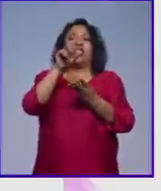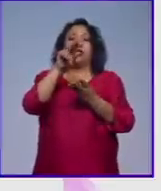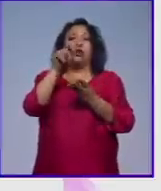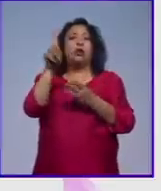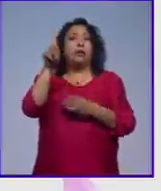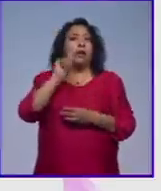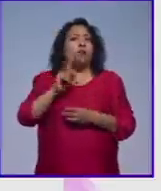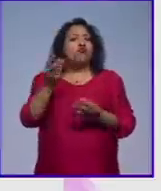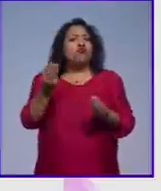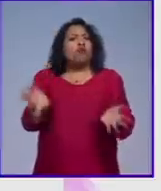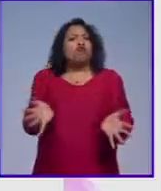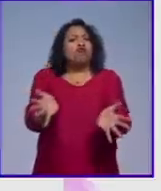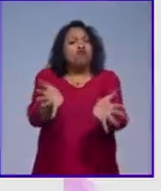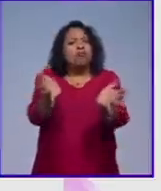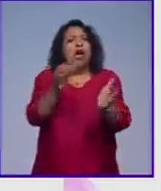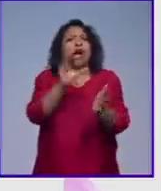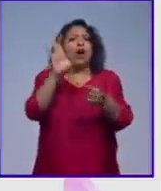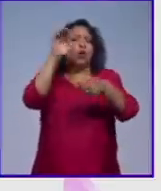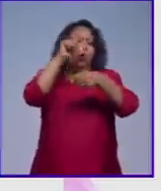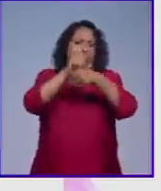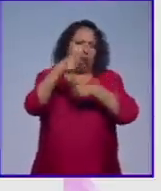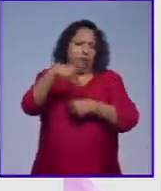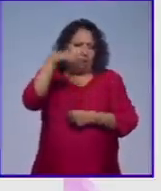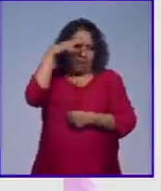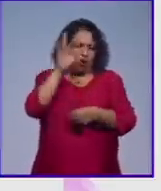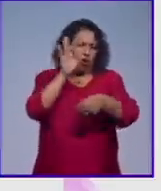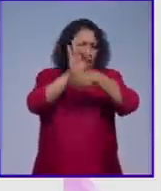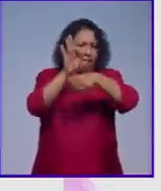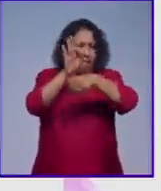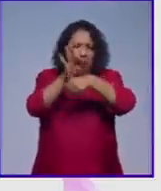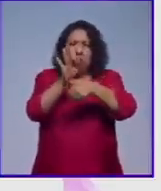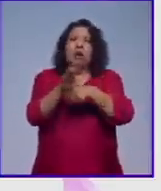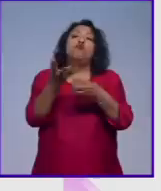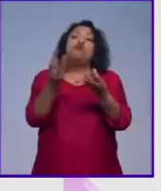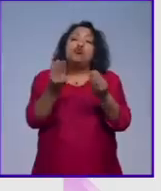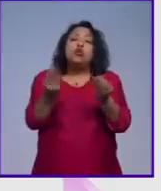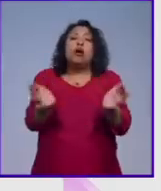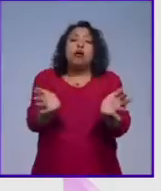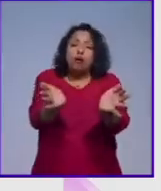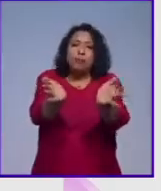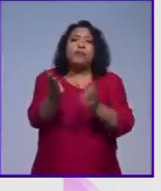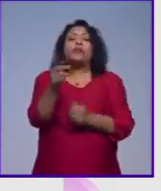gran promotora de la cultura de México y ha sido